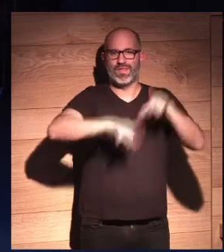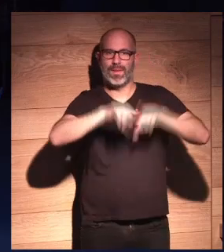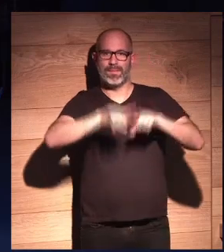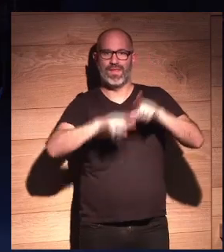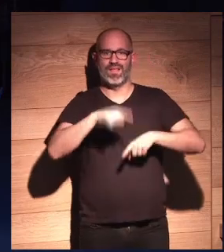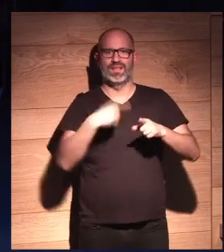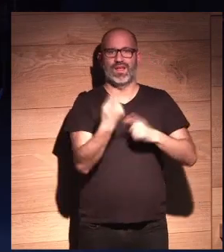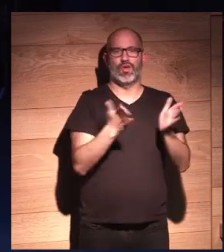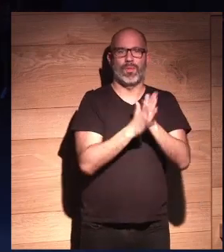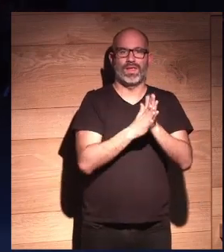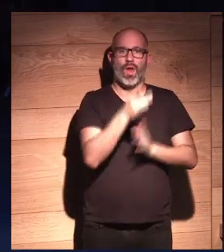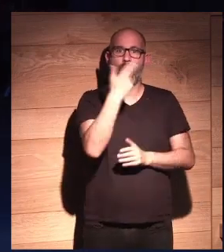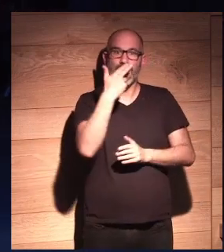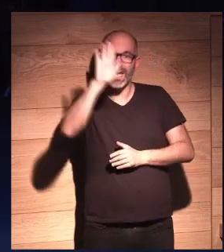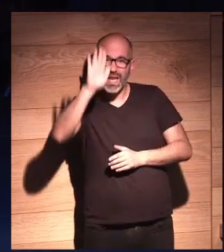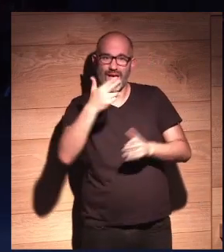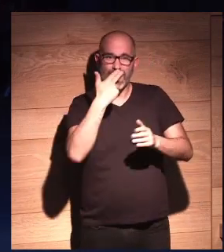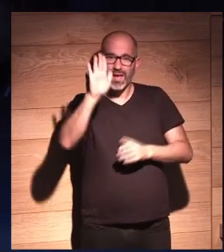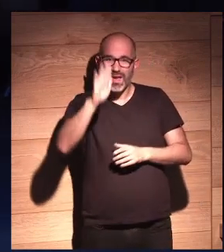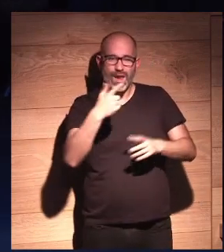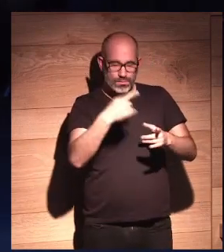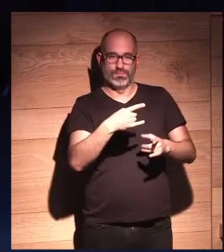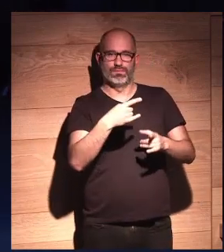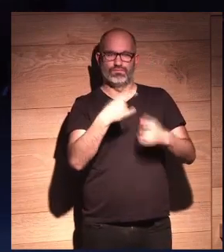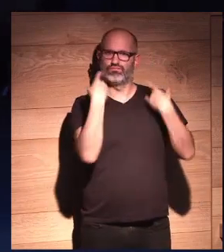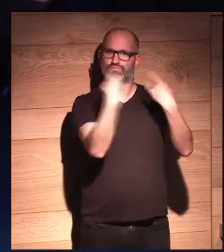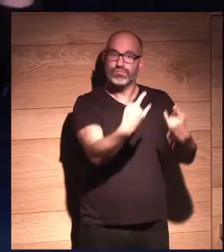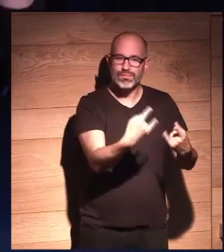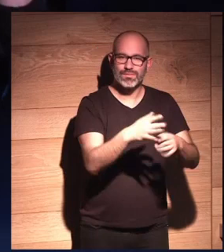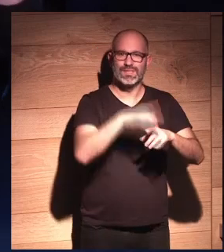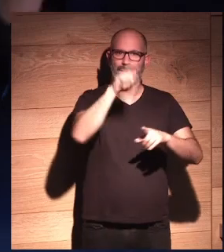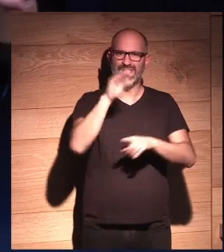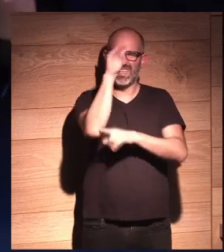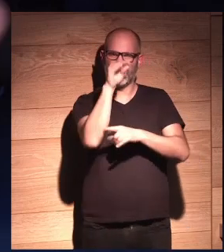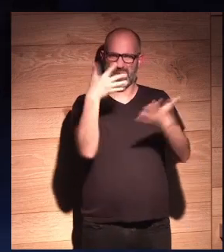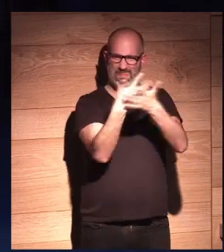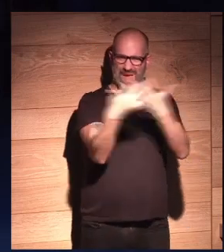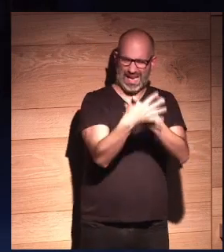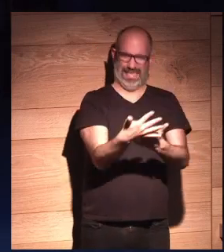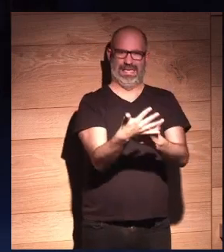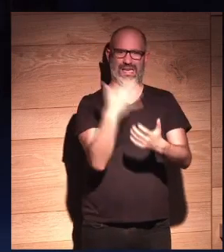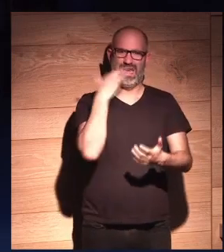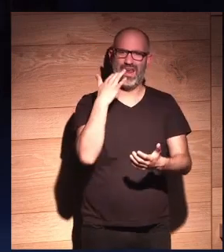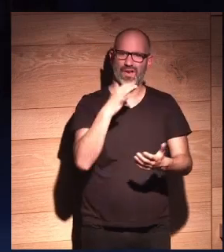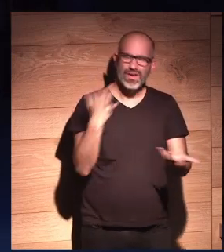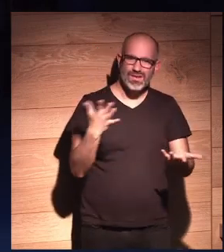4 compañeros de Hitler le llama mucho la atención a la gente. Y también los dinosaurios, y también tal. ¿Qué son